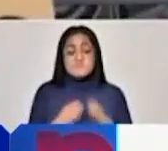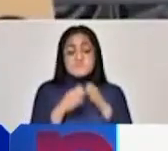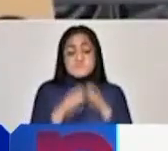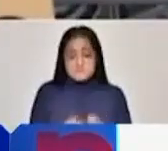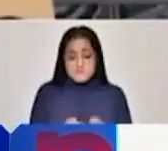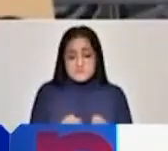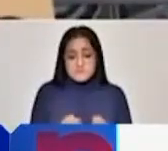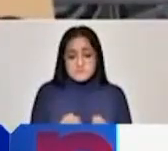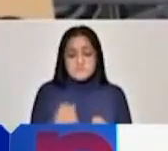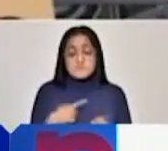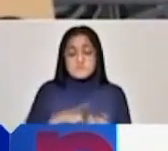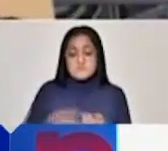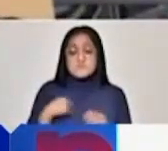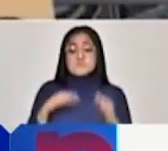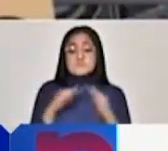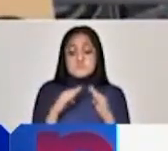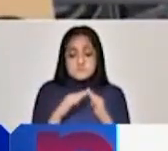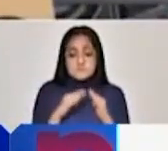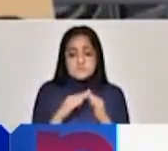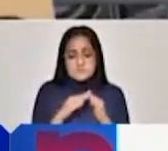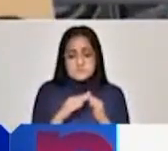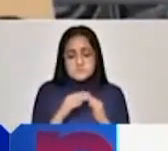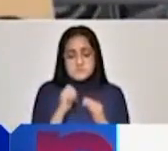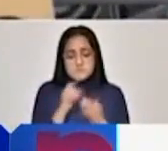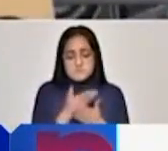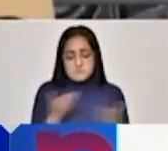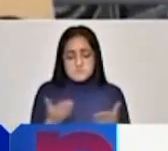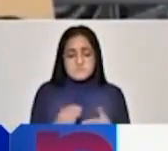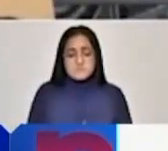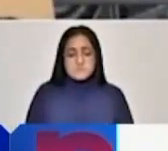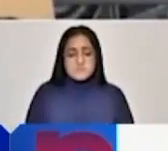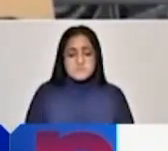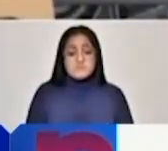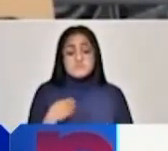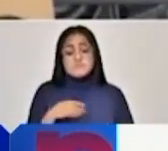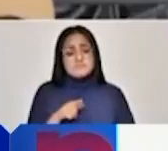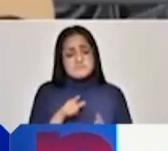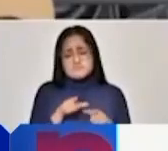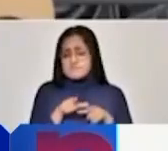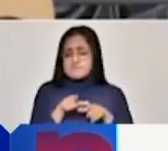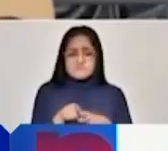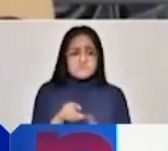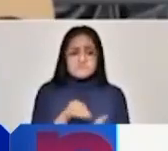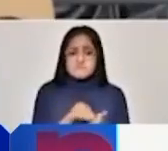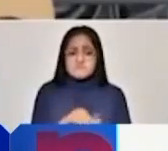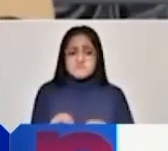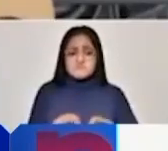Estoy en mi casa, la casa de ustedes, trabajando.